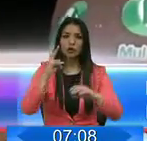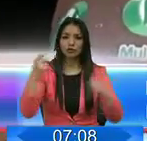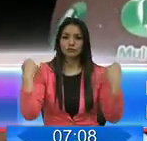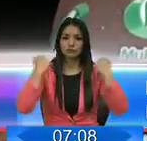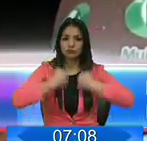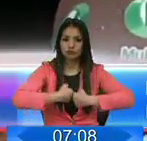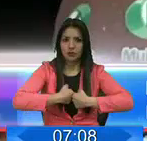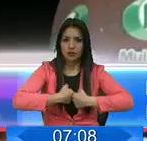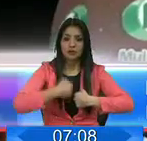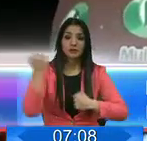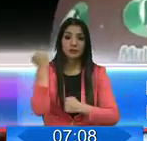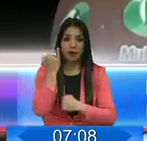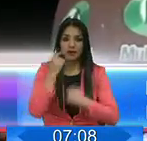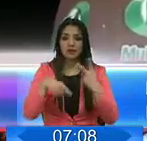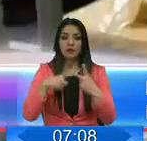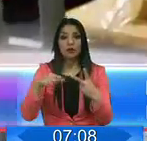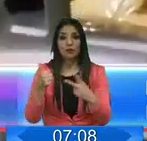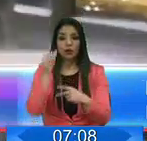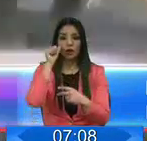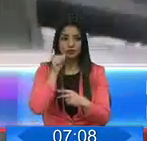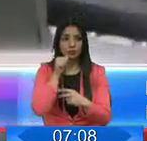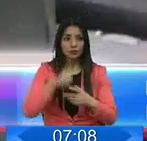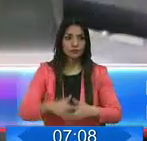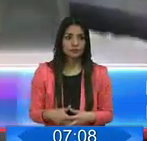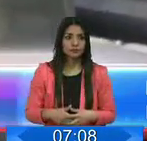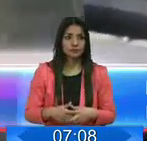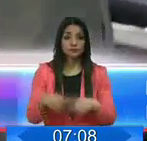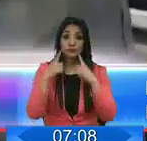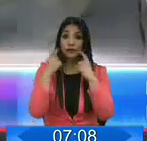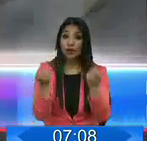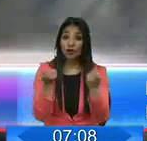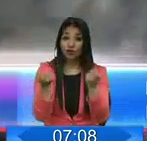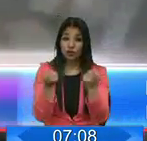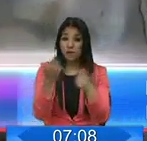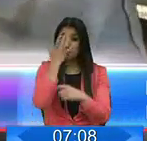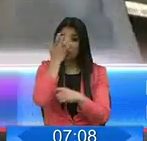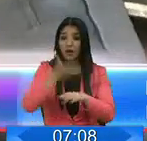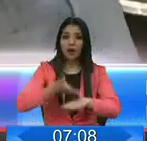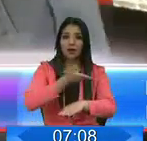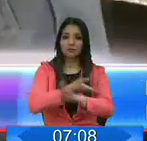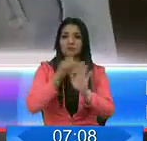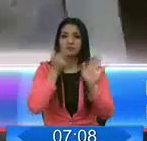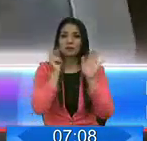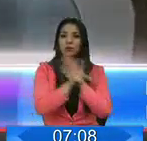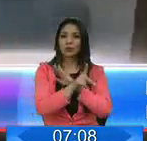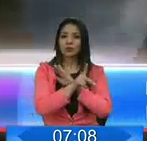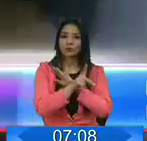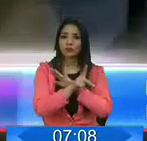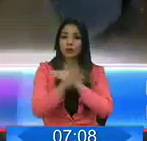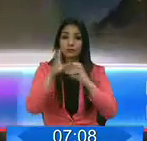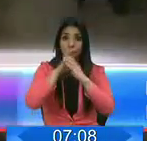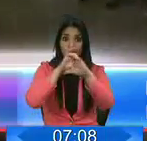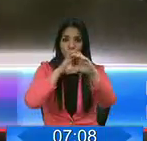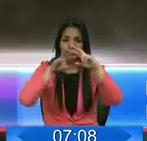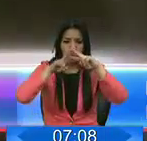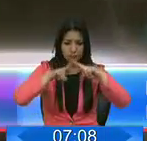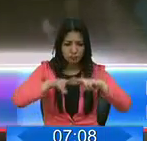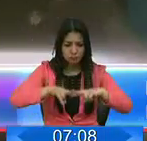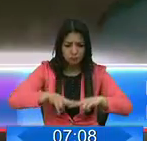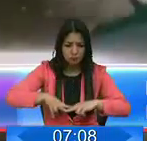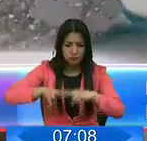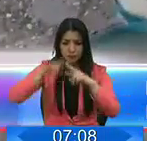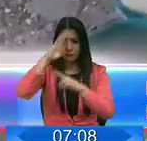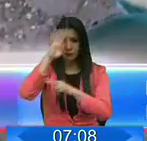color verde y una de color azul. Este operativo se dio tras una denuncia. El automóvil fue revisado minuciosamente, en donde participaron